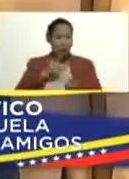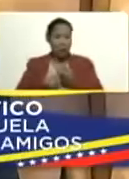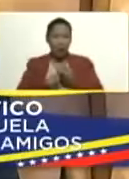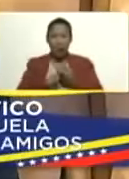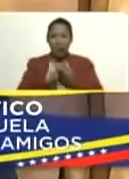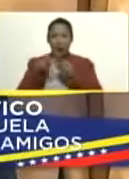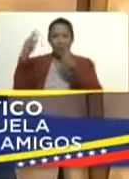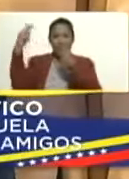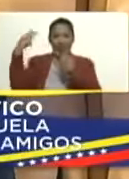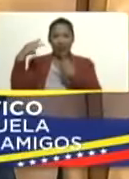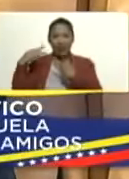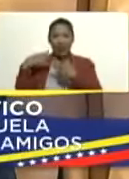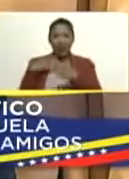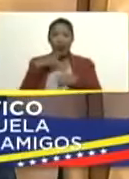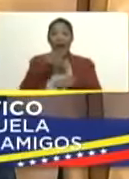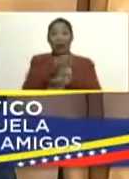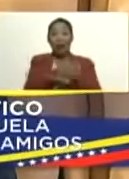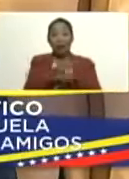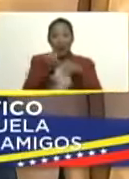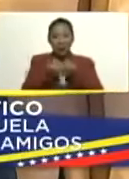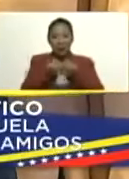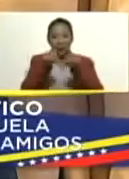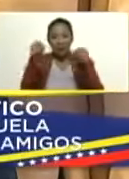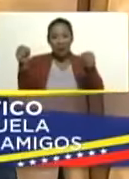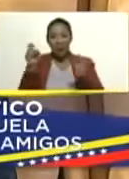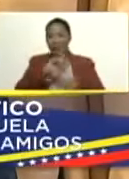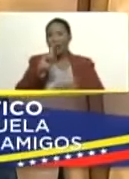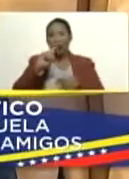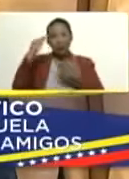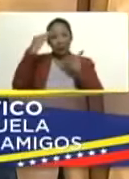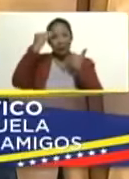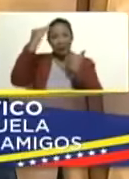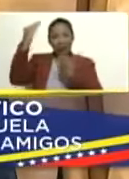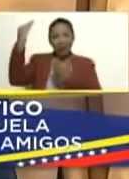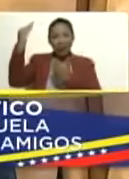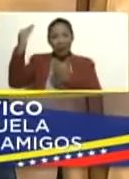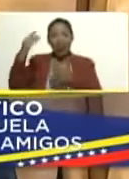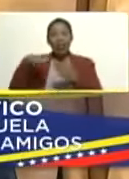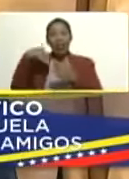Silita, íbamos a la panadería y no me saludaba. Ah, y después me